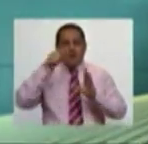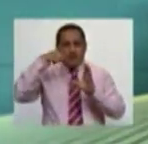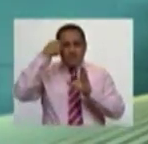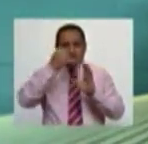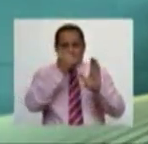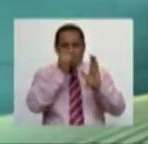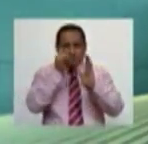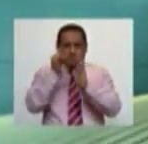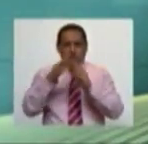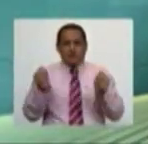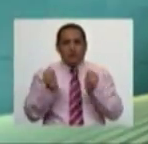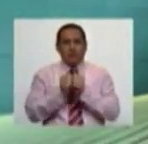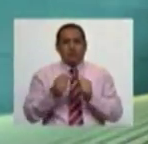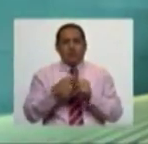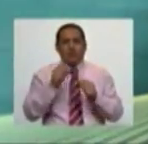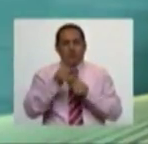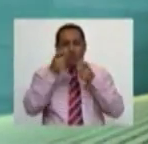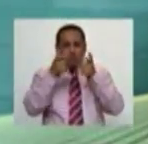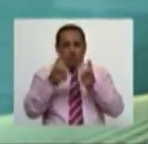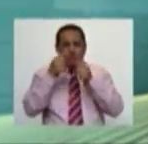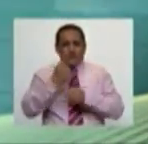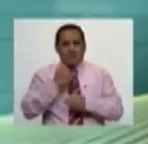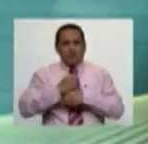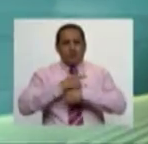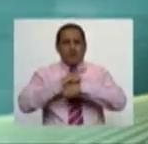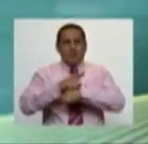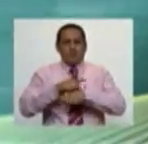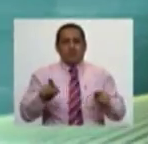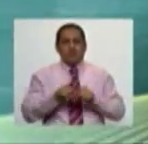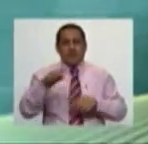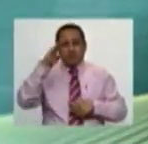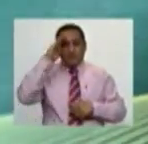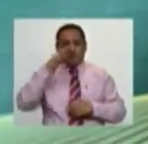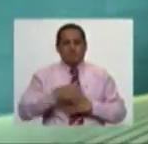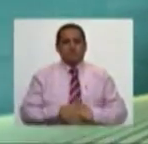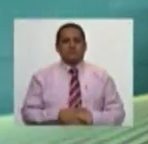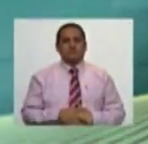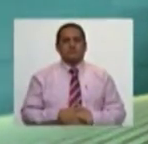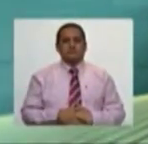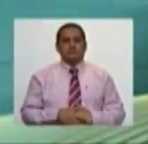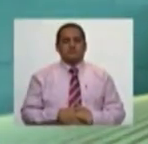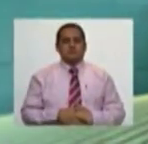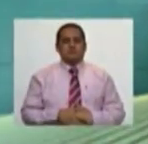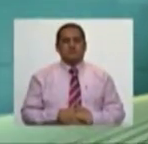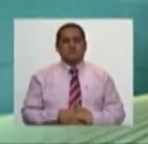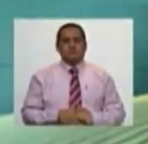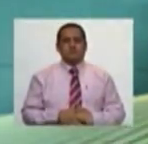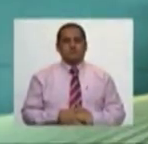La videovigilancia debe estar acompañada de monitoreo y acción efectiva de los policías.